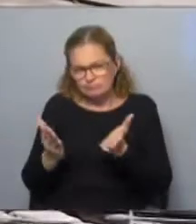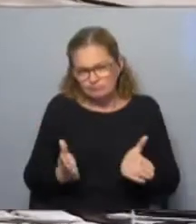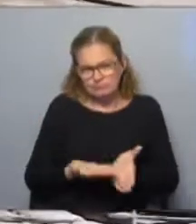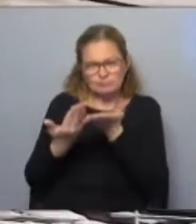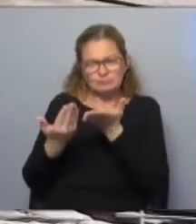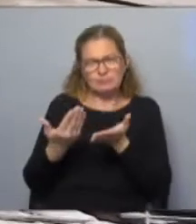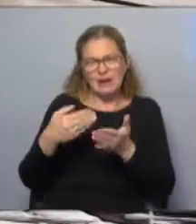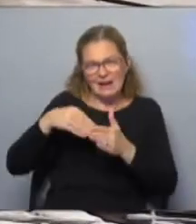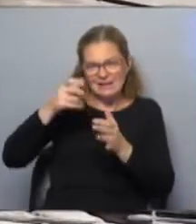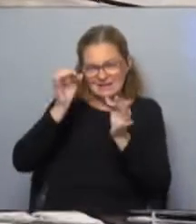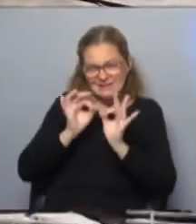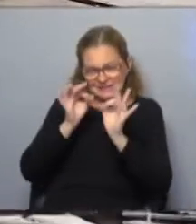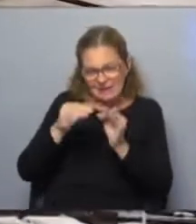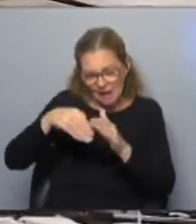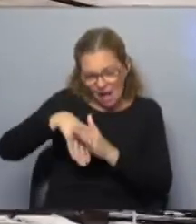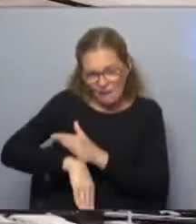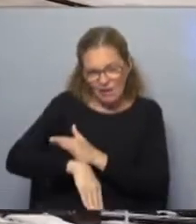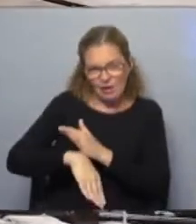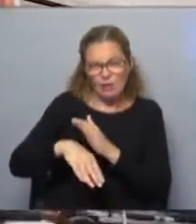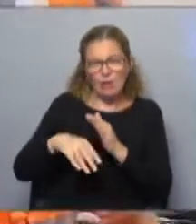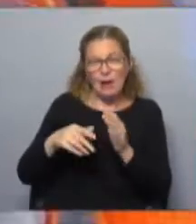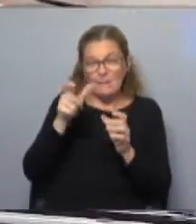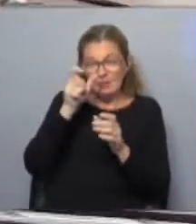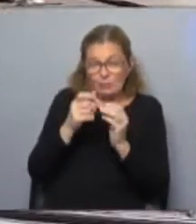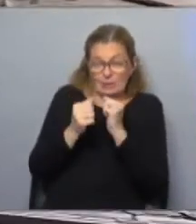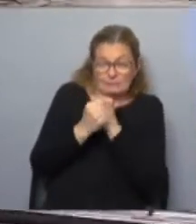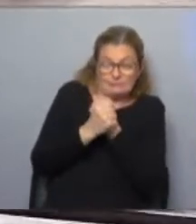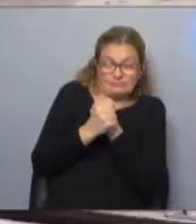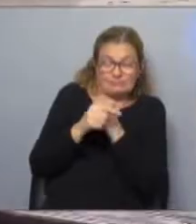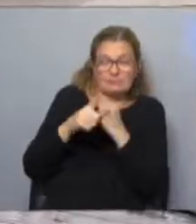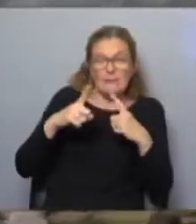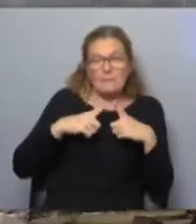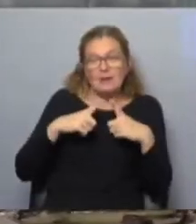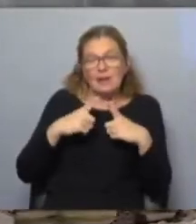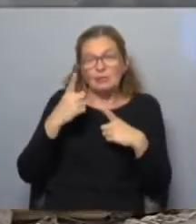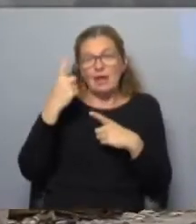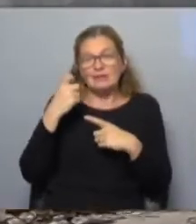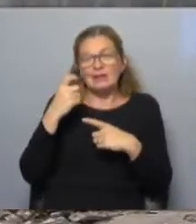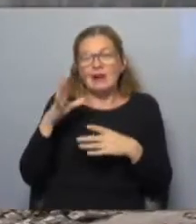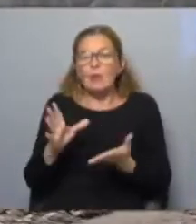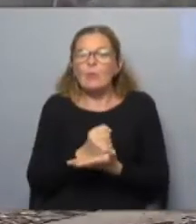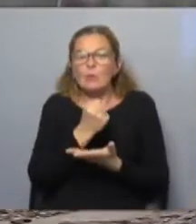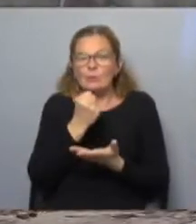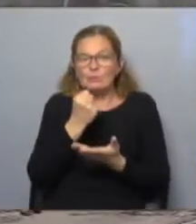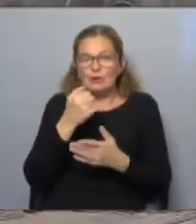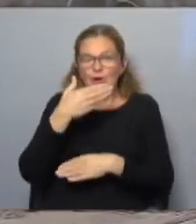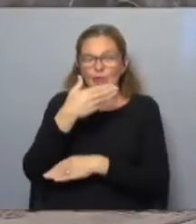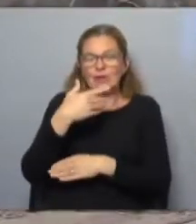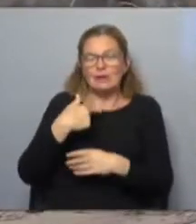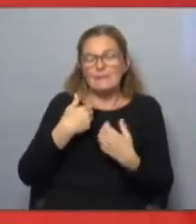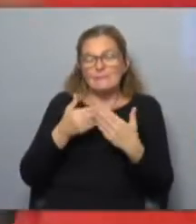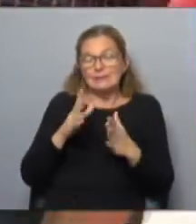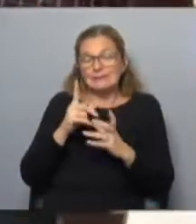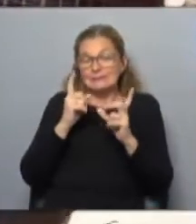edificación donde se cree que puedan estar las personas atrapadas. La esperanza de hallar supervivientes entre las ruinas del hotel comienzan a